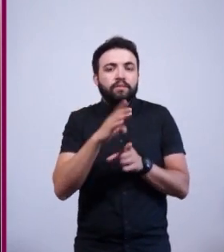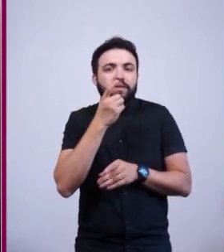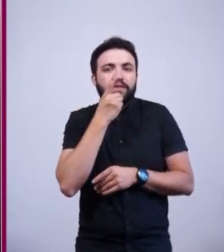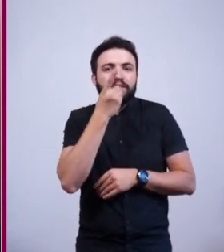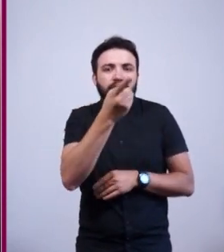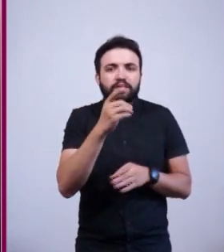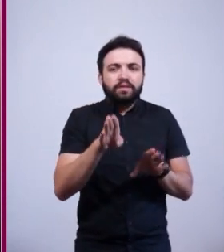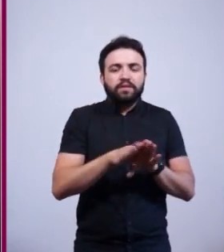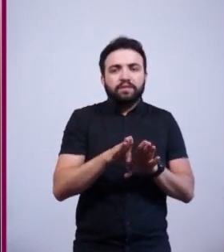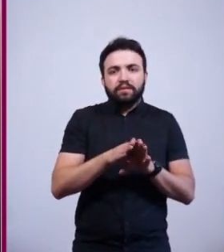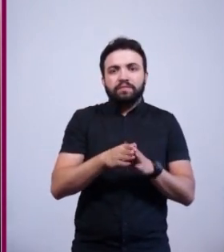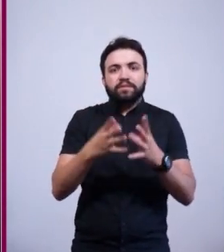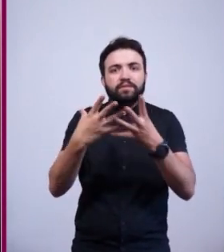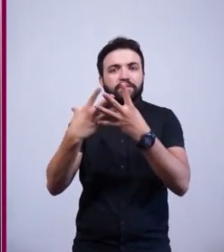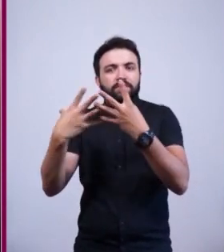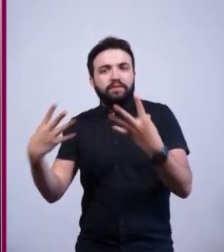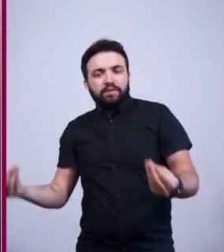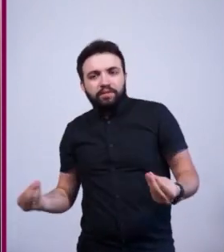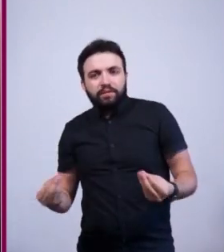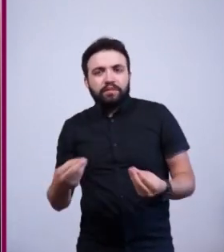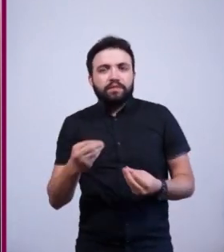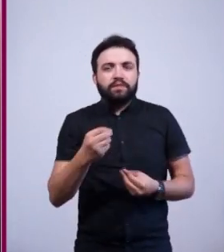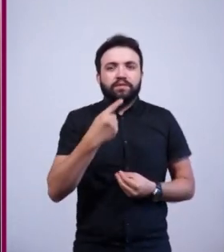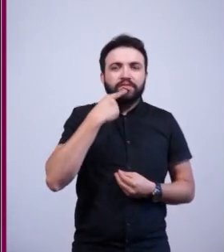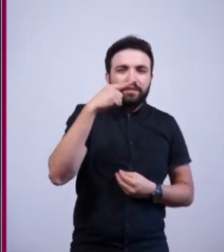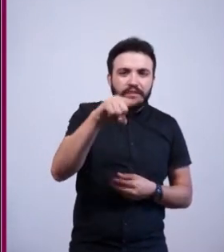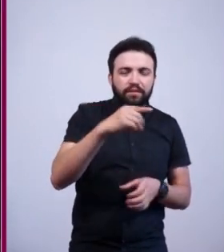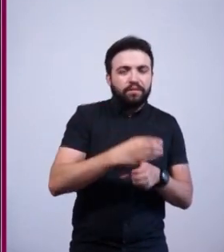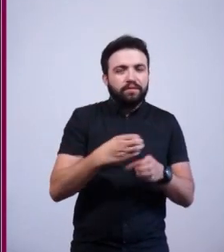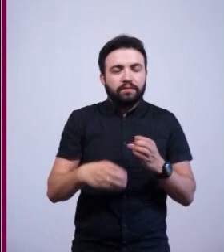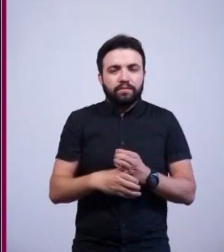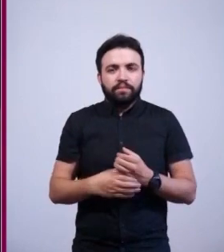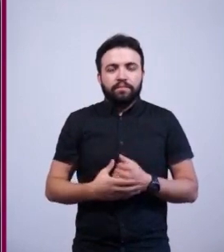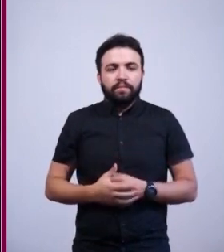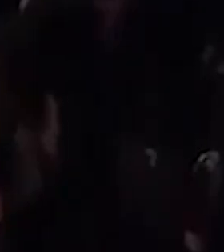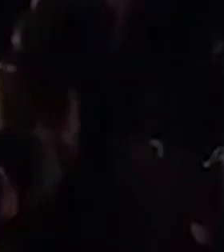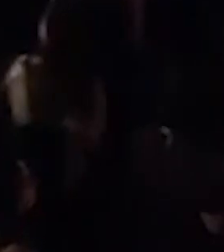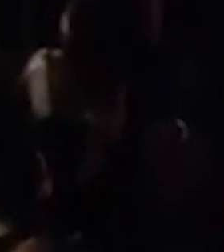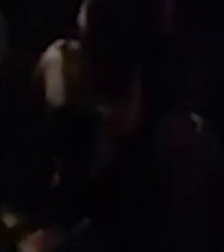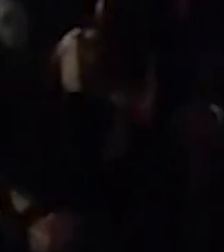denuncia de desapariciones y feminicidios.